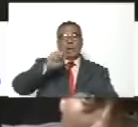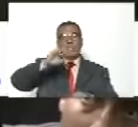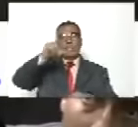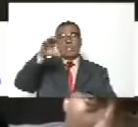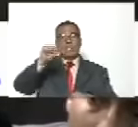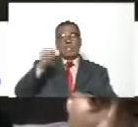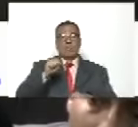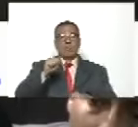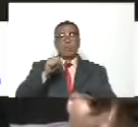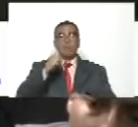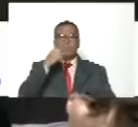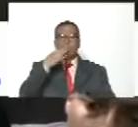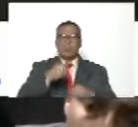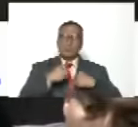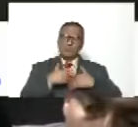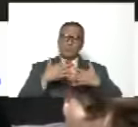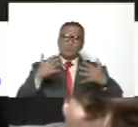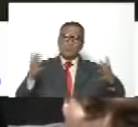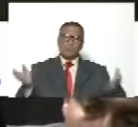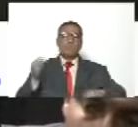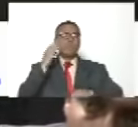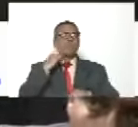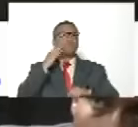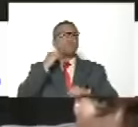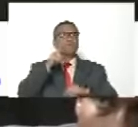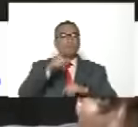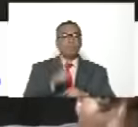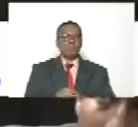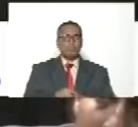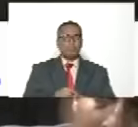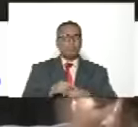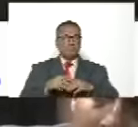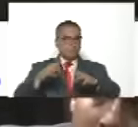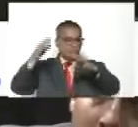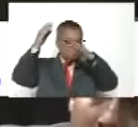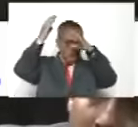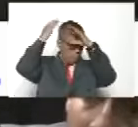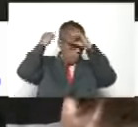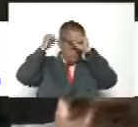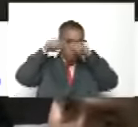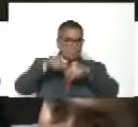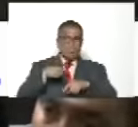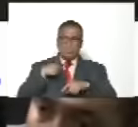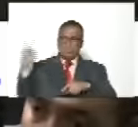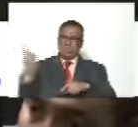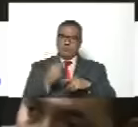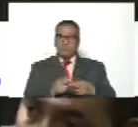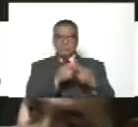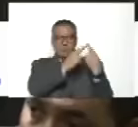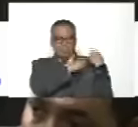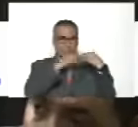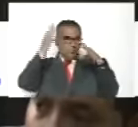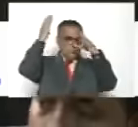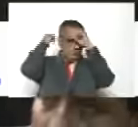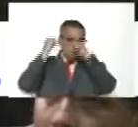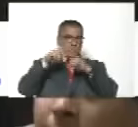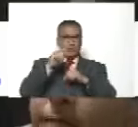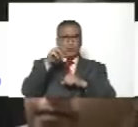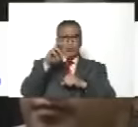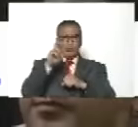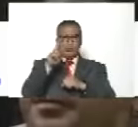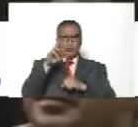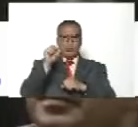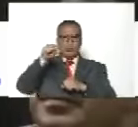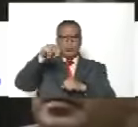goza de una amplia experiencia en materia diplomática, viene de asumir la Embajada de Túnez